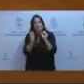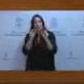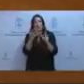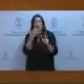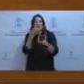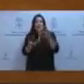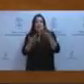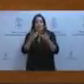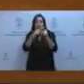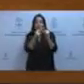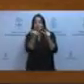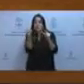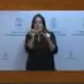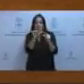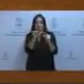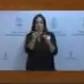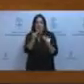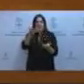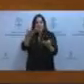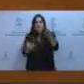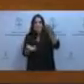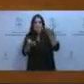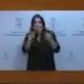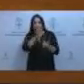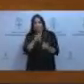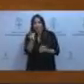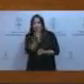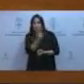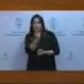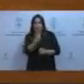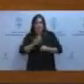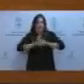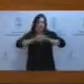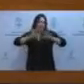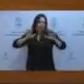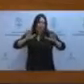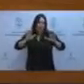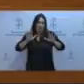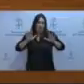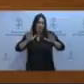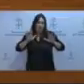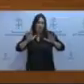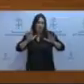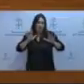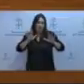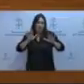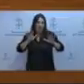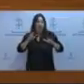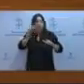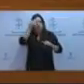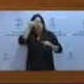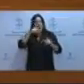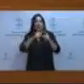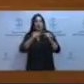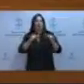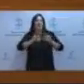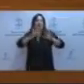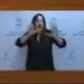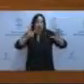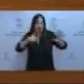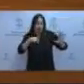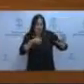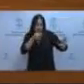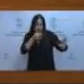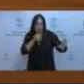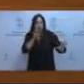Occidente. Este desequilibrio entre ambas zonas es evidente, aparte del que hay entre ambas zonas. Yo creo que en Asturias, que quede claro en mi intervención, no sobra un